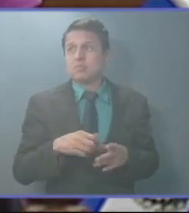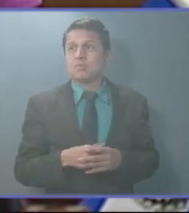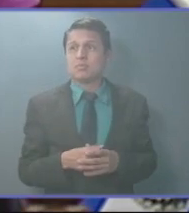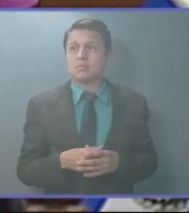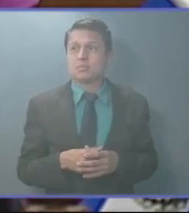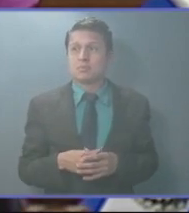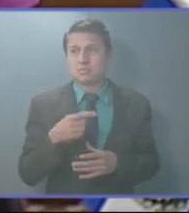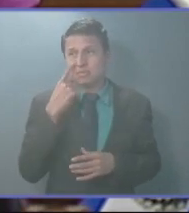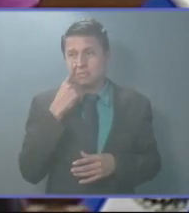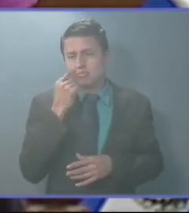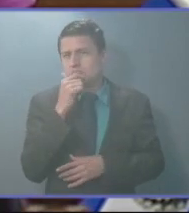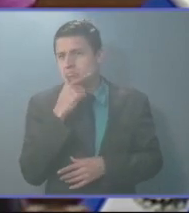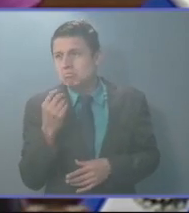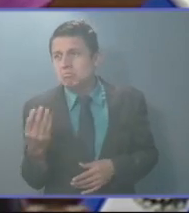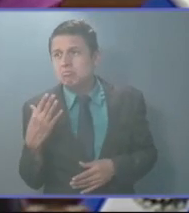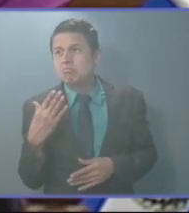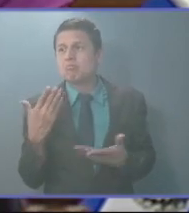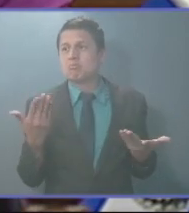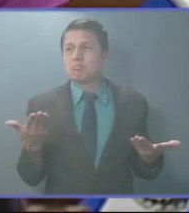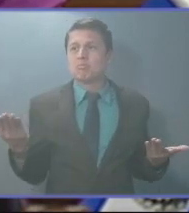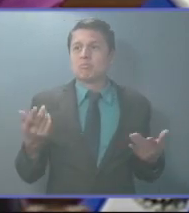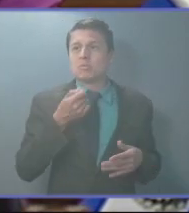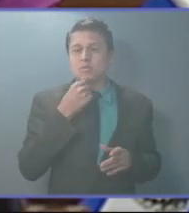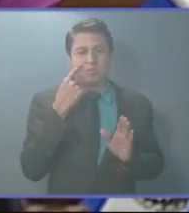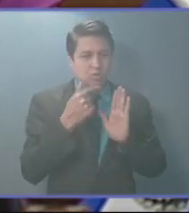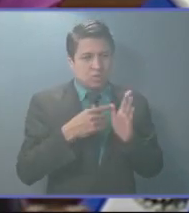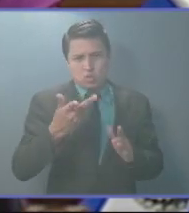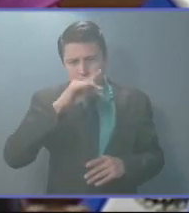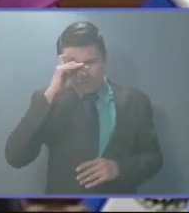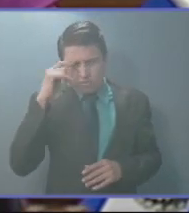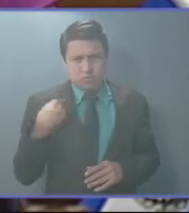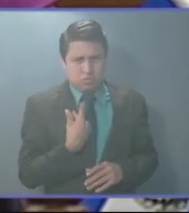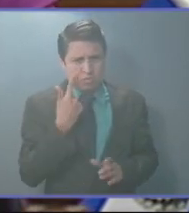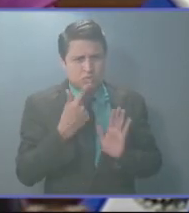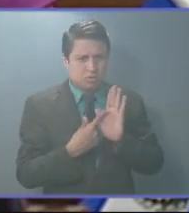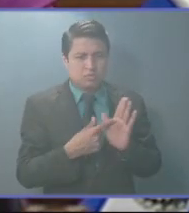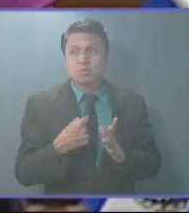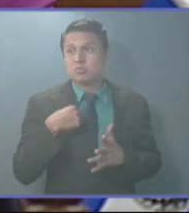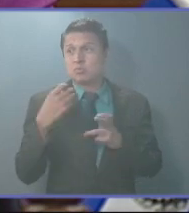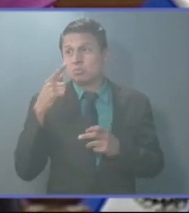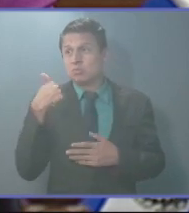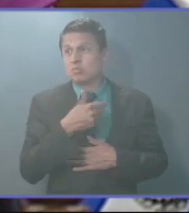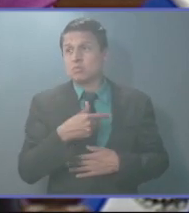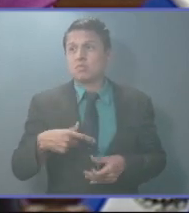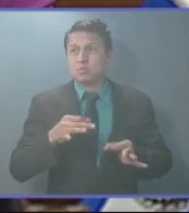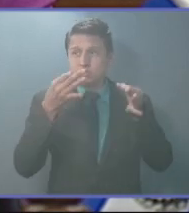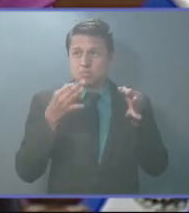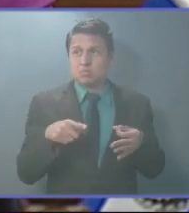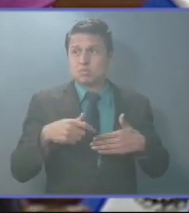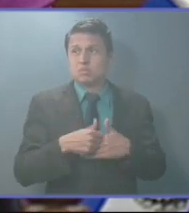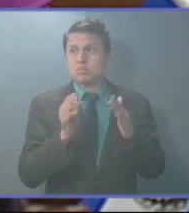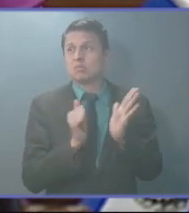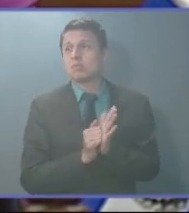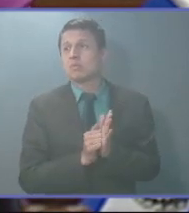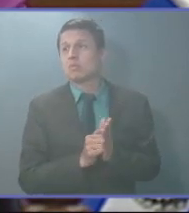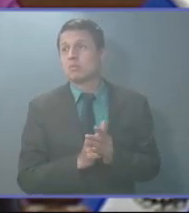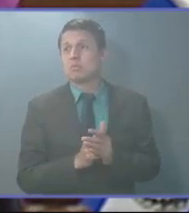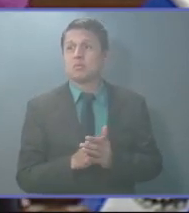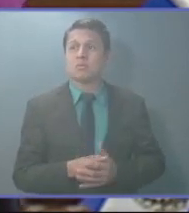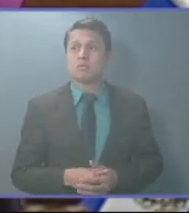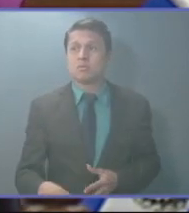meticulosamente hacen un informe de tu actividad yo quisiera presidente que formalmente esta asamblea legislativa